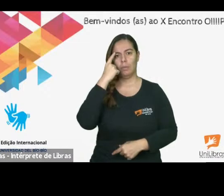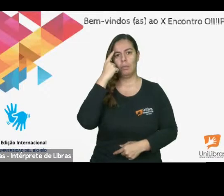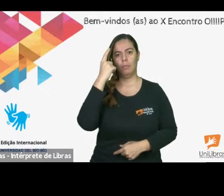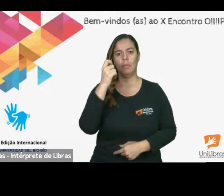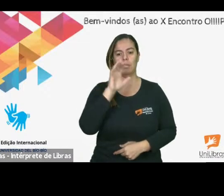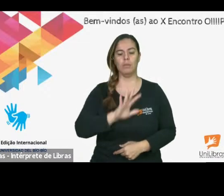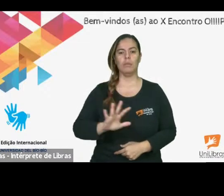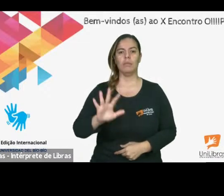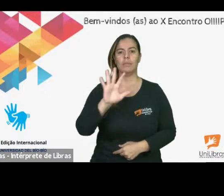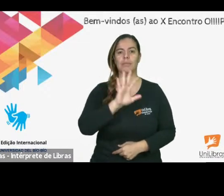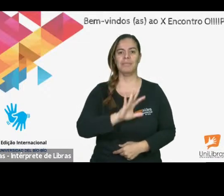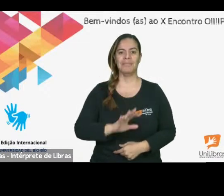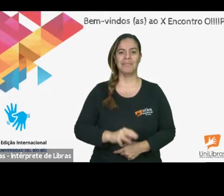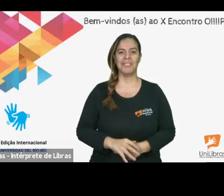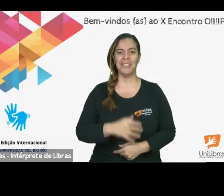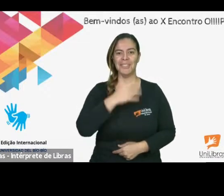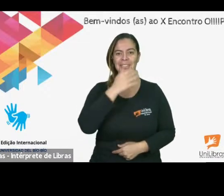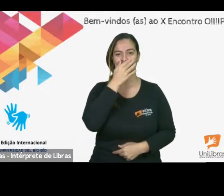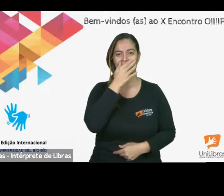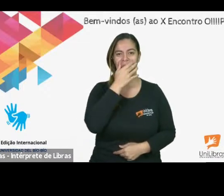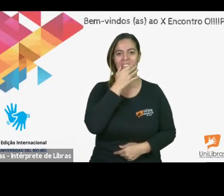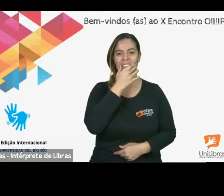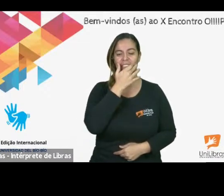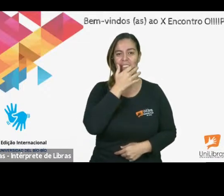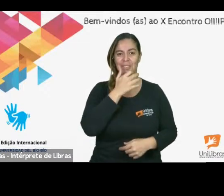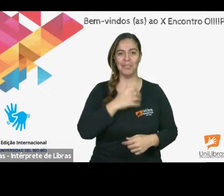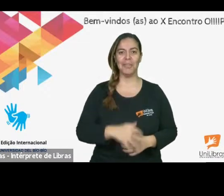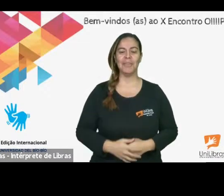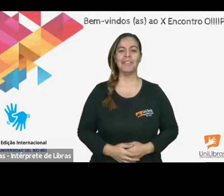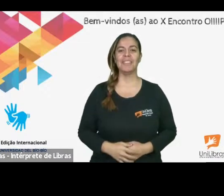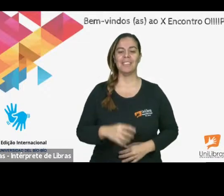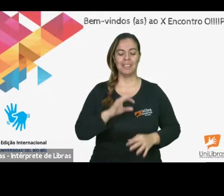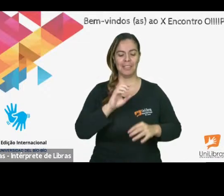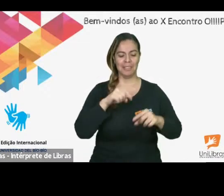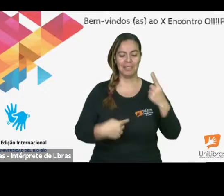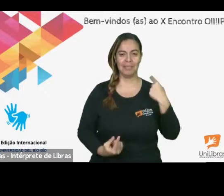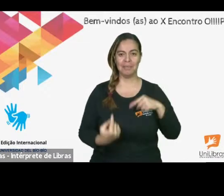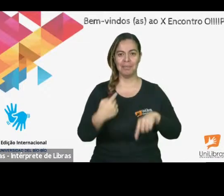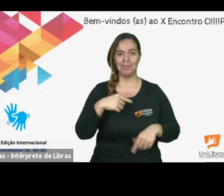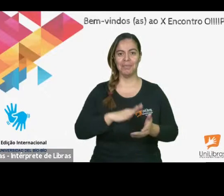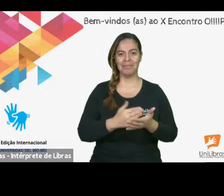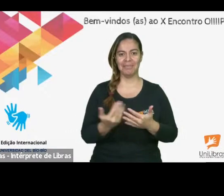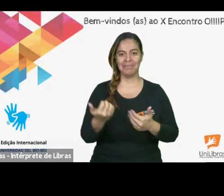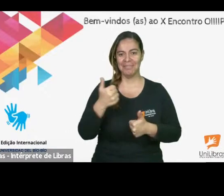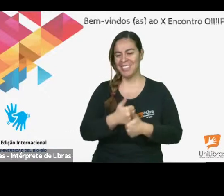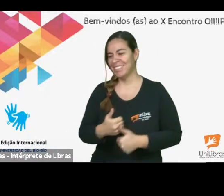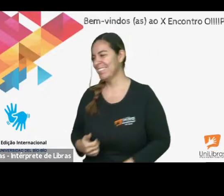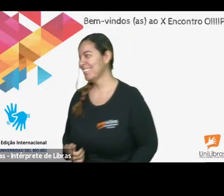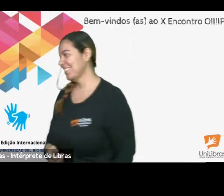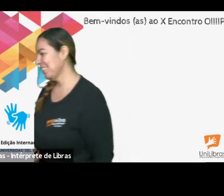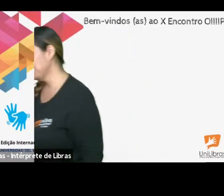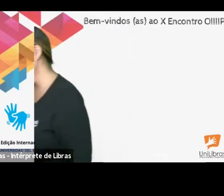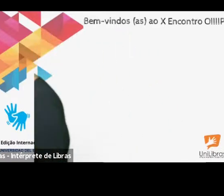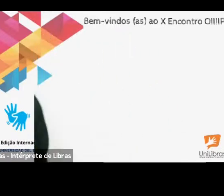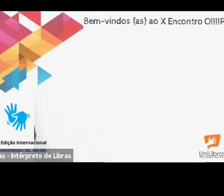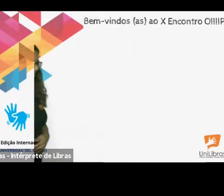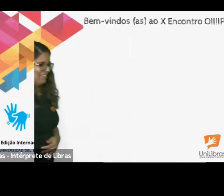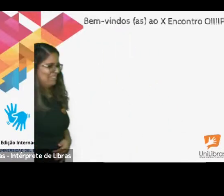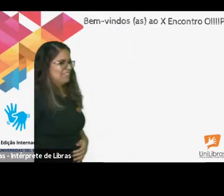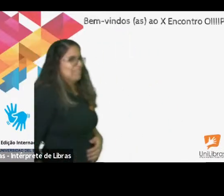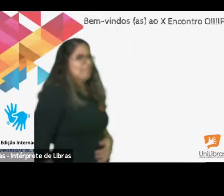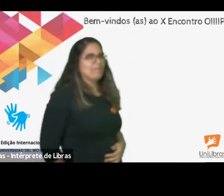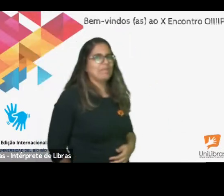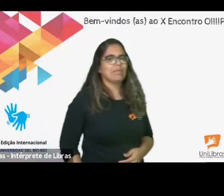torbellino. En un torbellino, las moléculas están entrando y saliendo continuamente. Aquí hay una molécula de